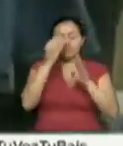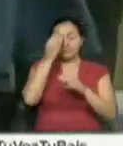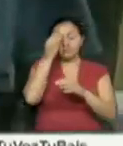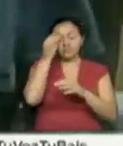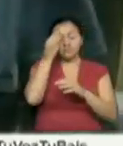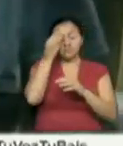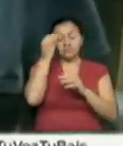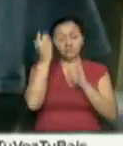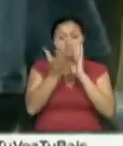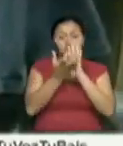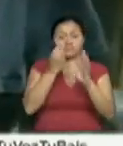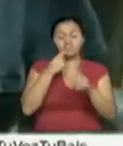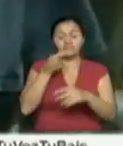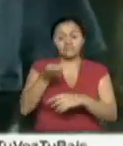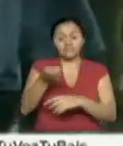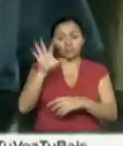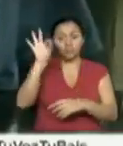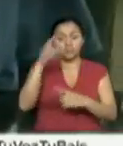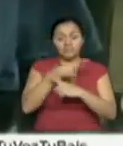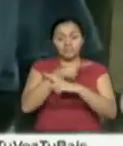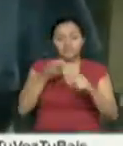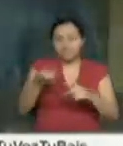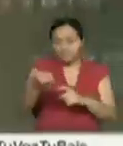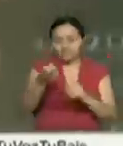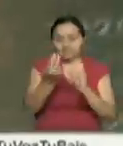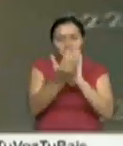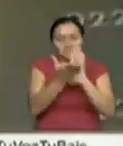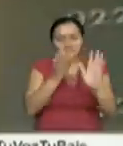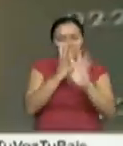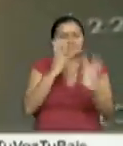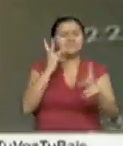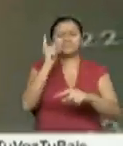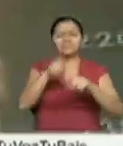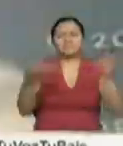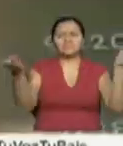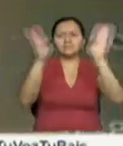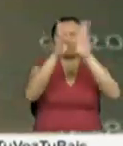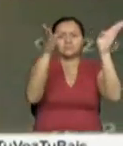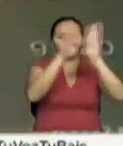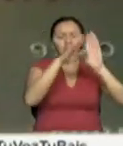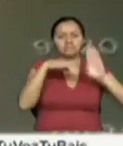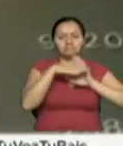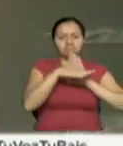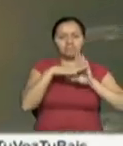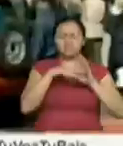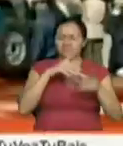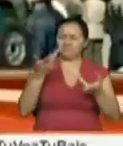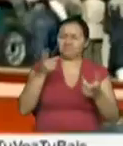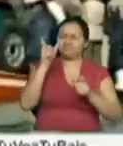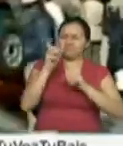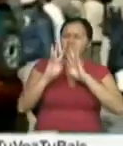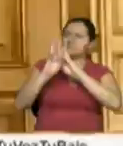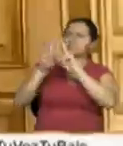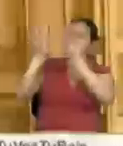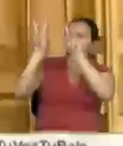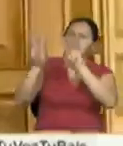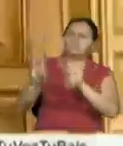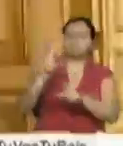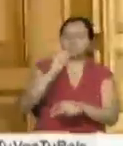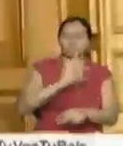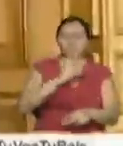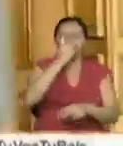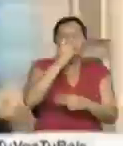marzo, todas las operaciones bancarias quedaron suspendidas. Miles de ahorristas fueron a constatar la decisión que a más de sorpresa les generó indignación